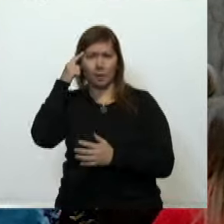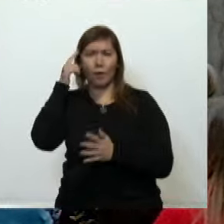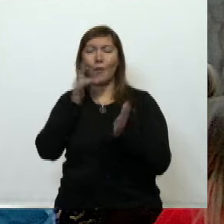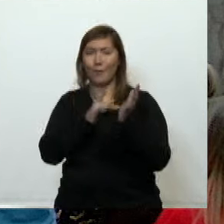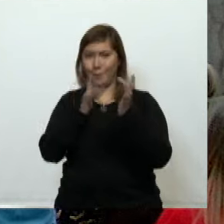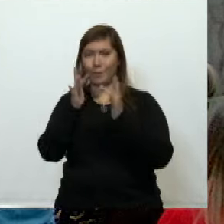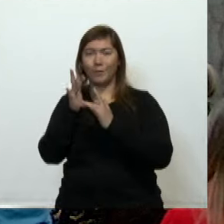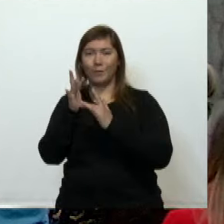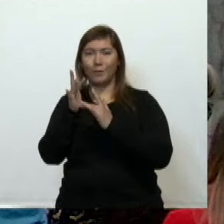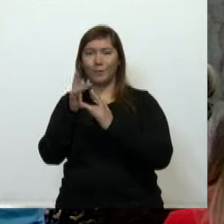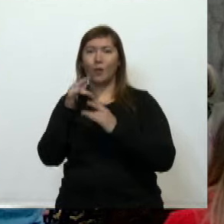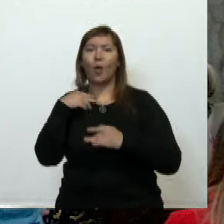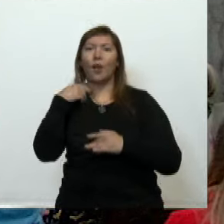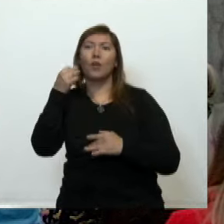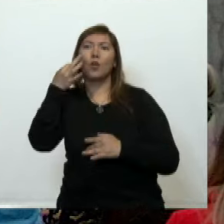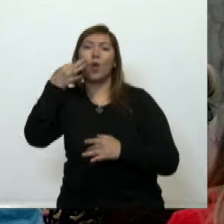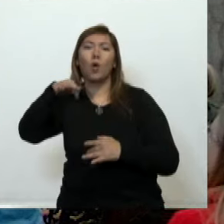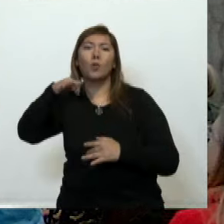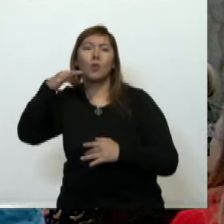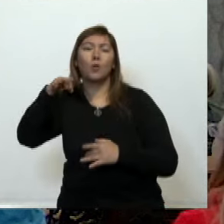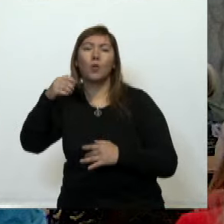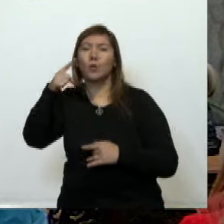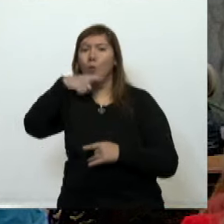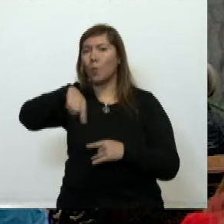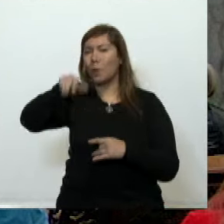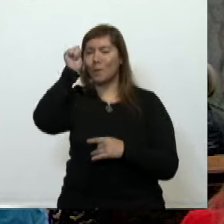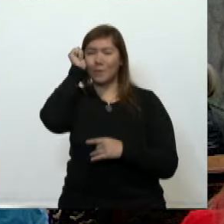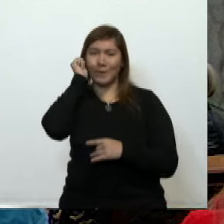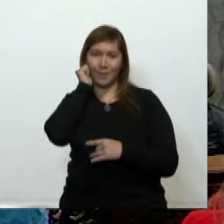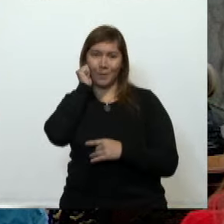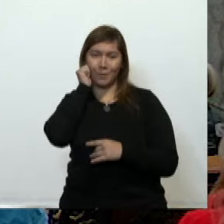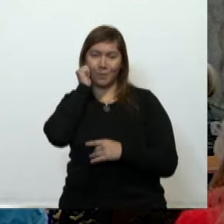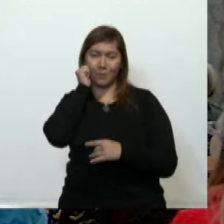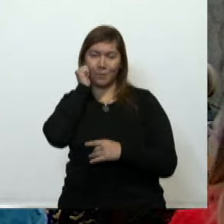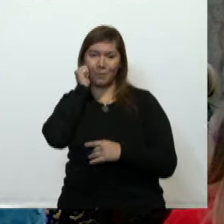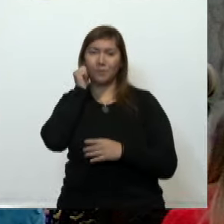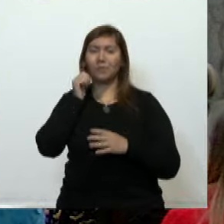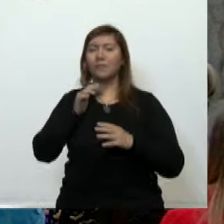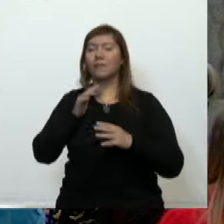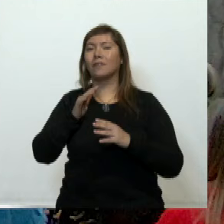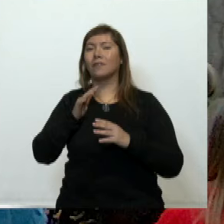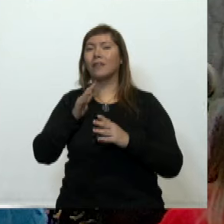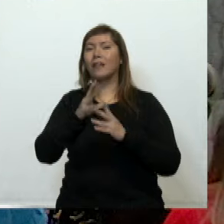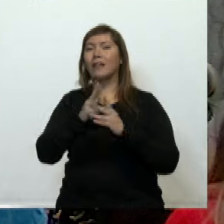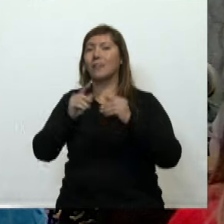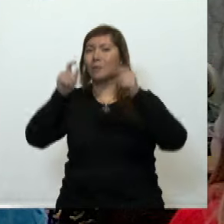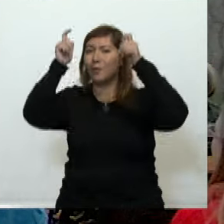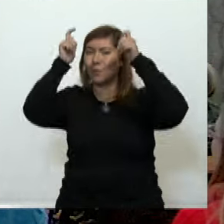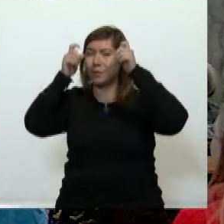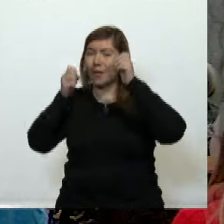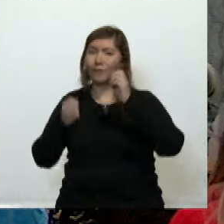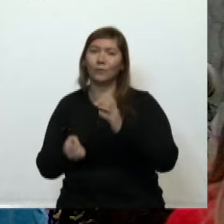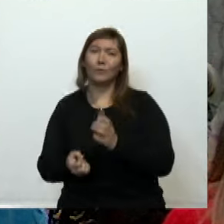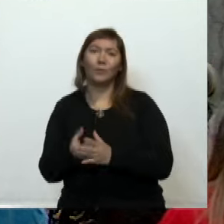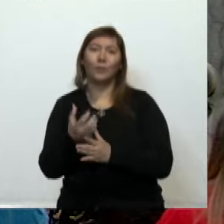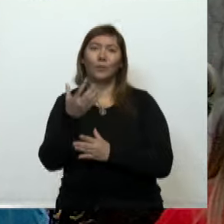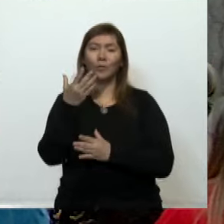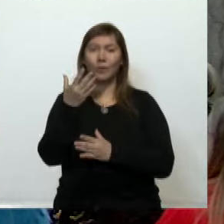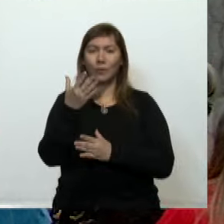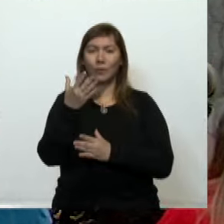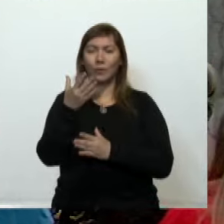único Hijo, nuestro Señor, que fue concebido por obra y gracia del Espíritu Santo. Nació de